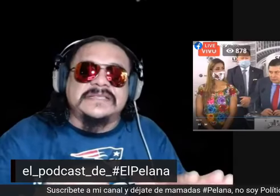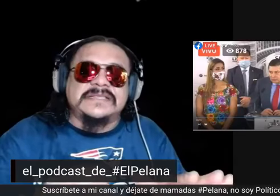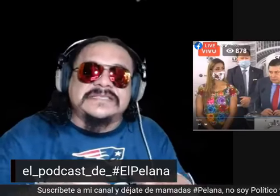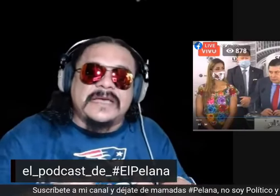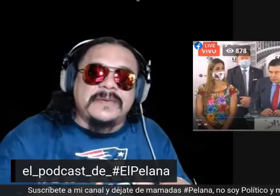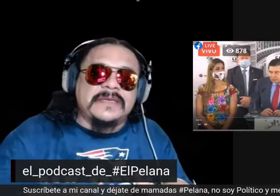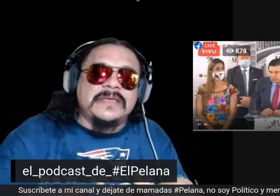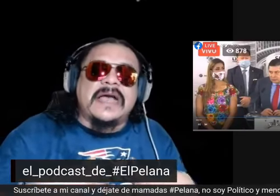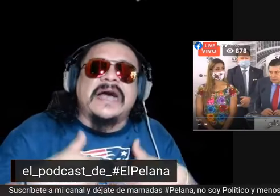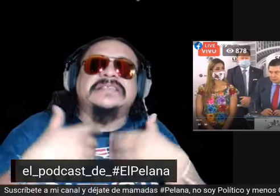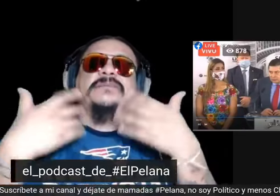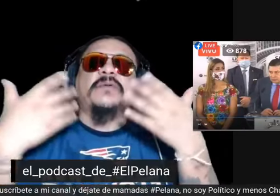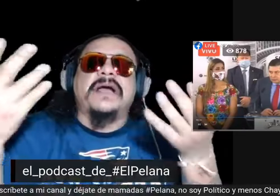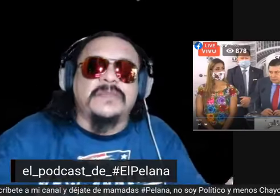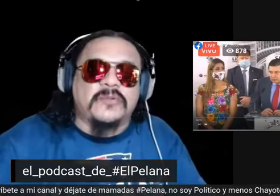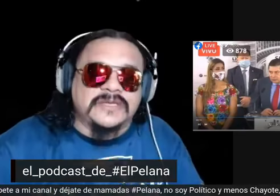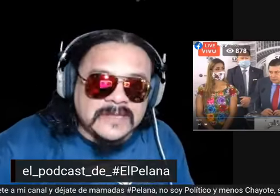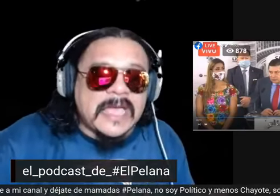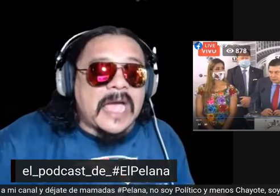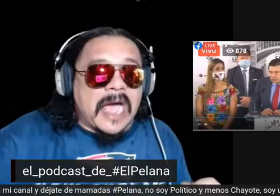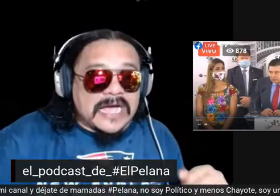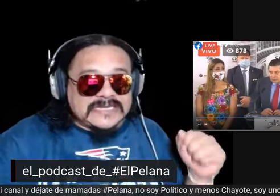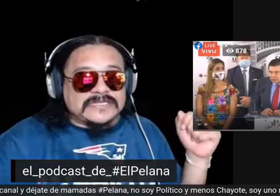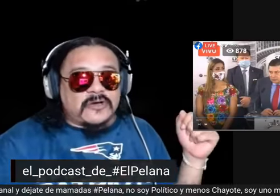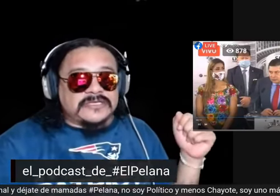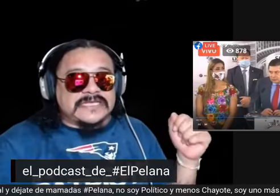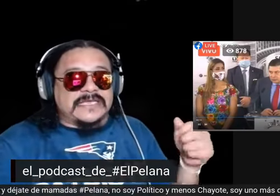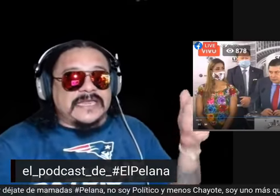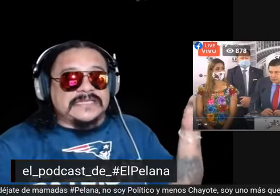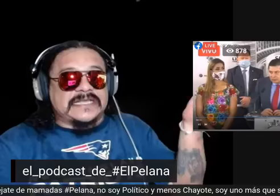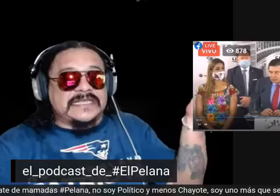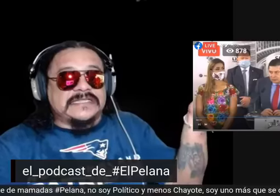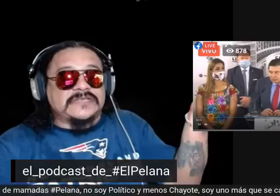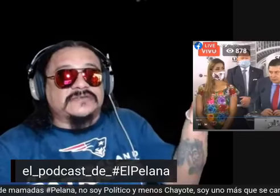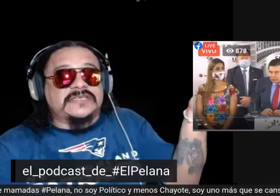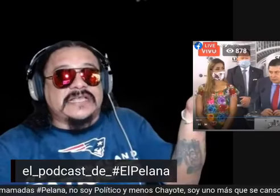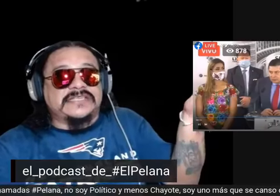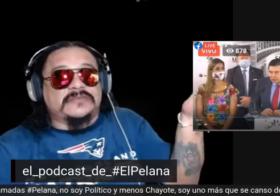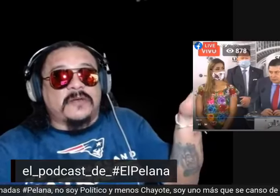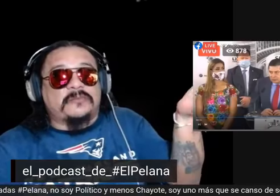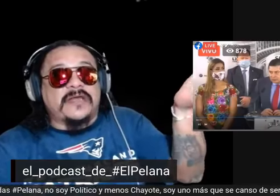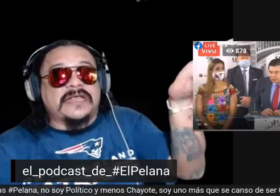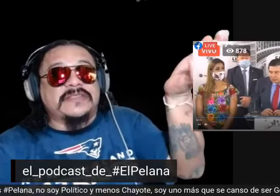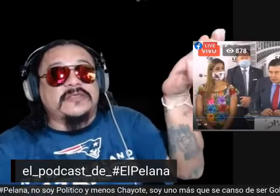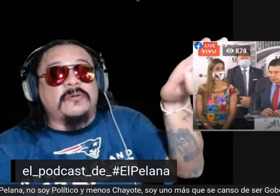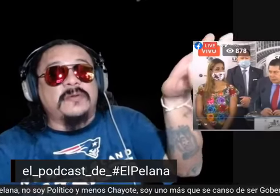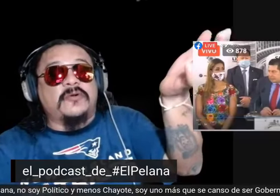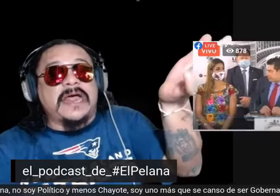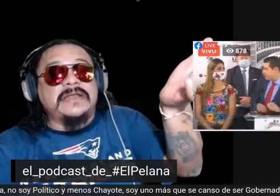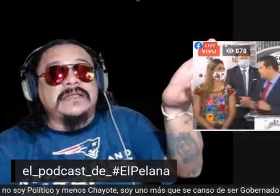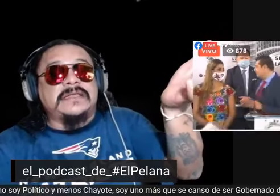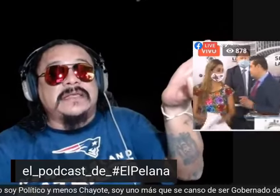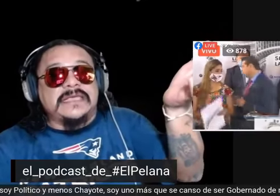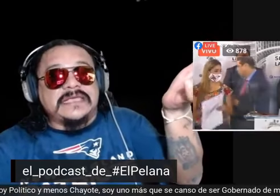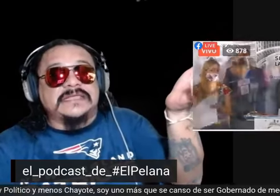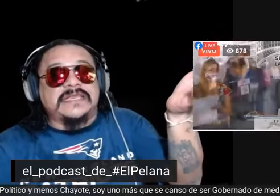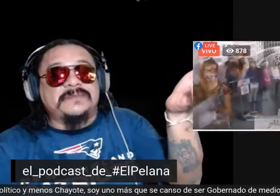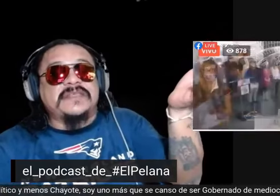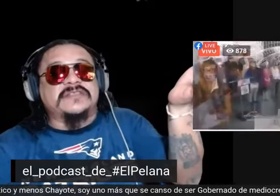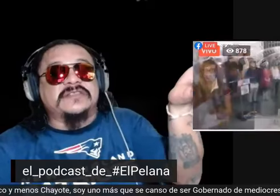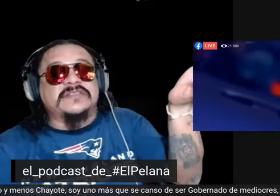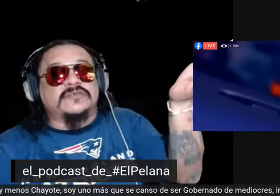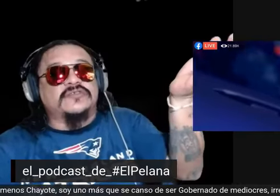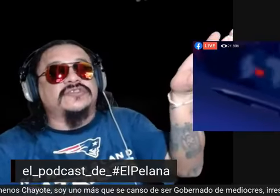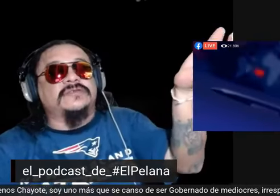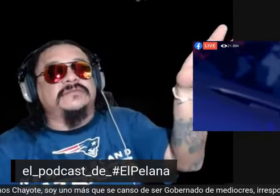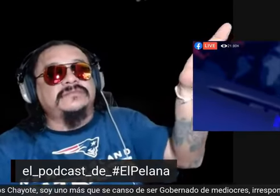sabe hacer propaganda política. Así las cosas en esta linda sociedad chetumalpuerca de doble moral y de triple